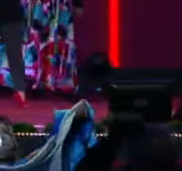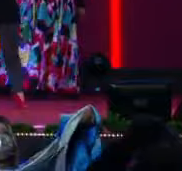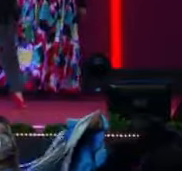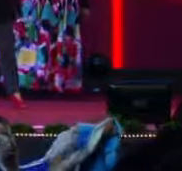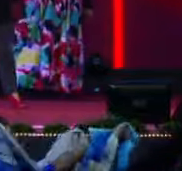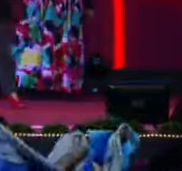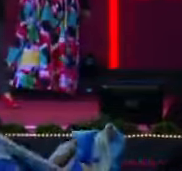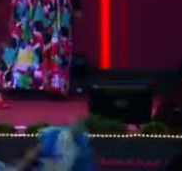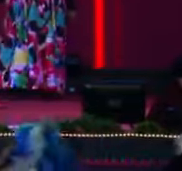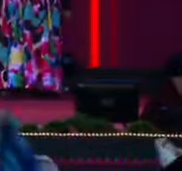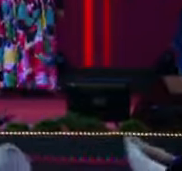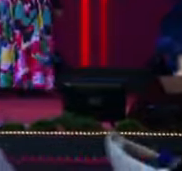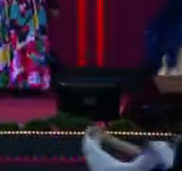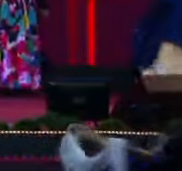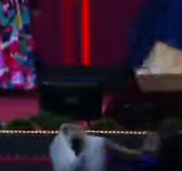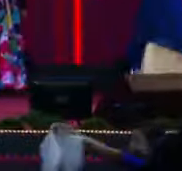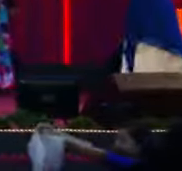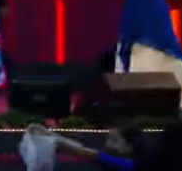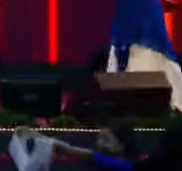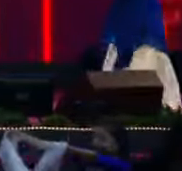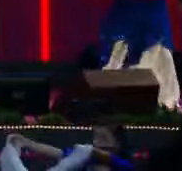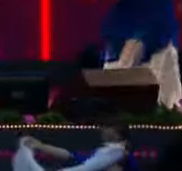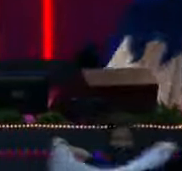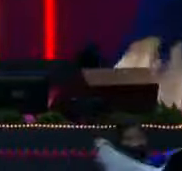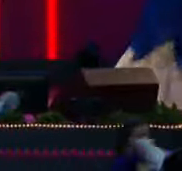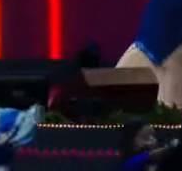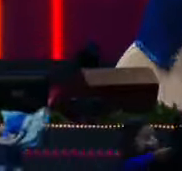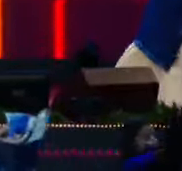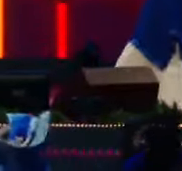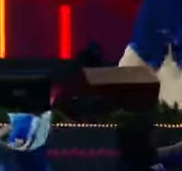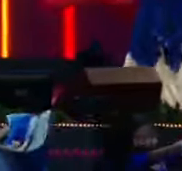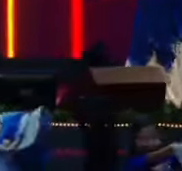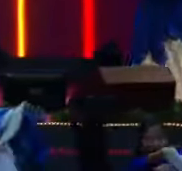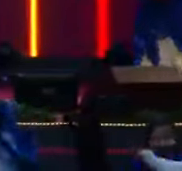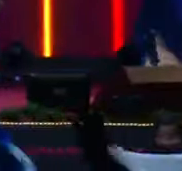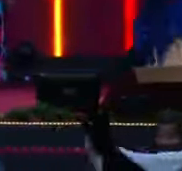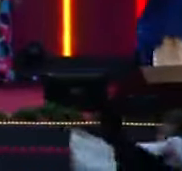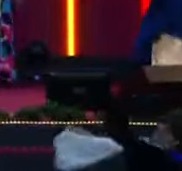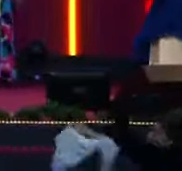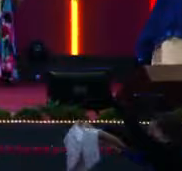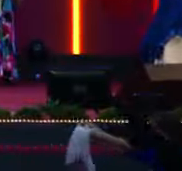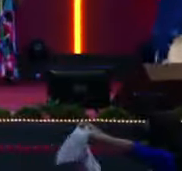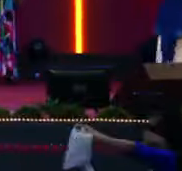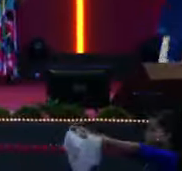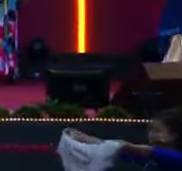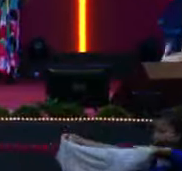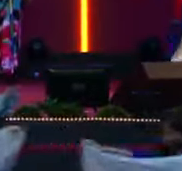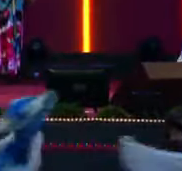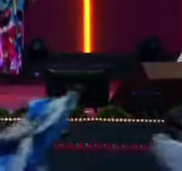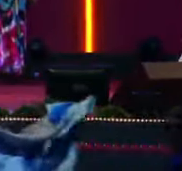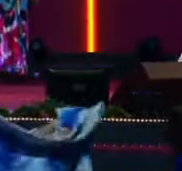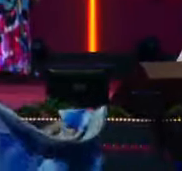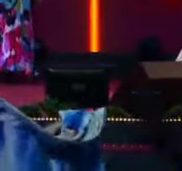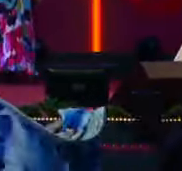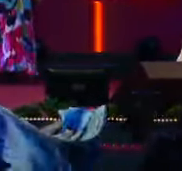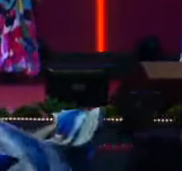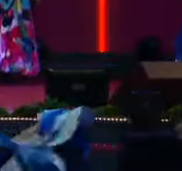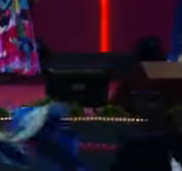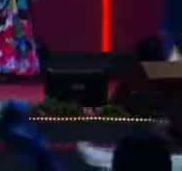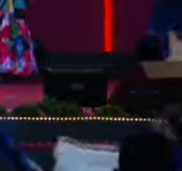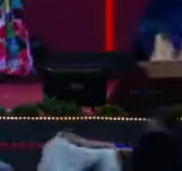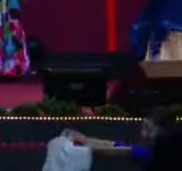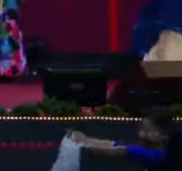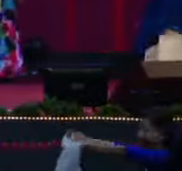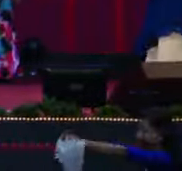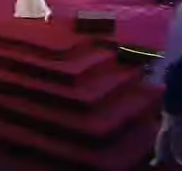yo quiero ver un pueblo en esta hora que levanta su mano y sigue diciendo: Cristo sigue siendo nuestra roca,